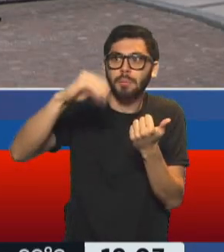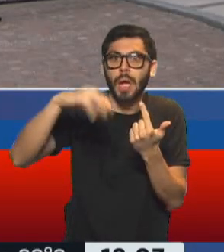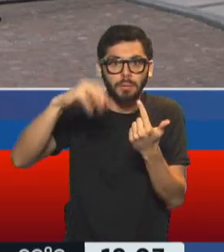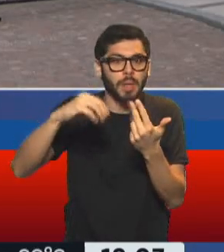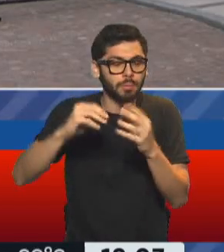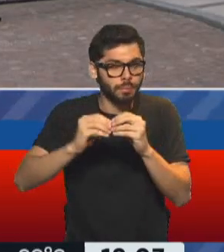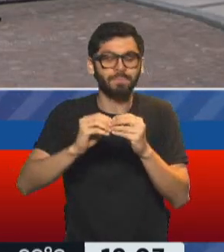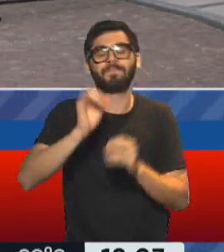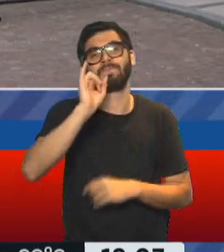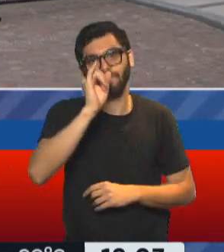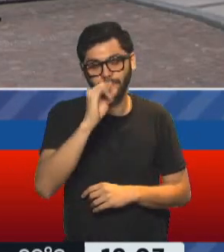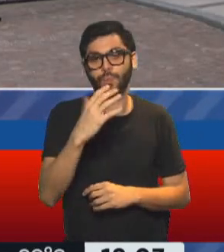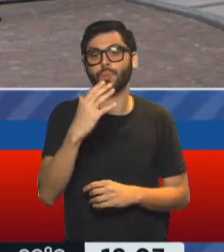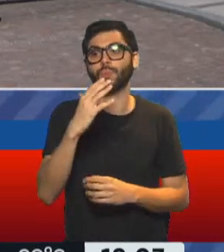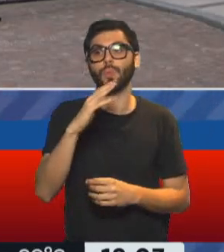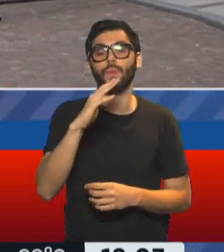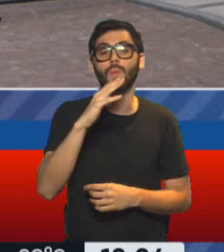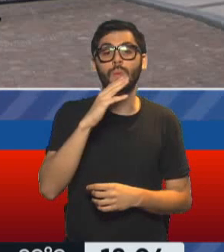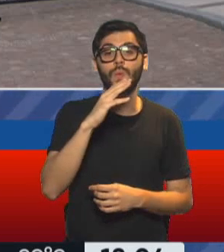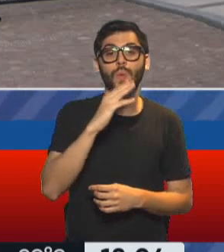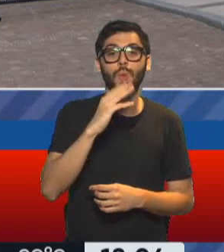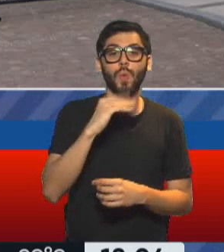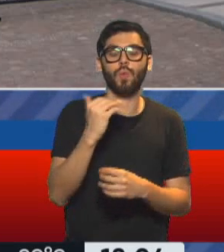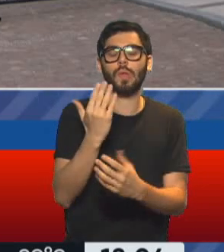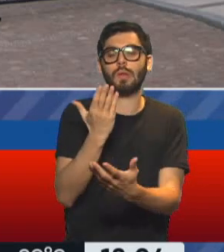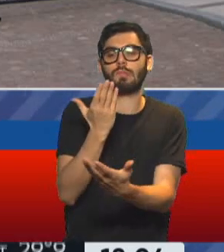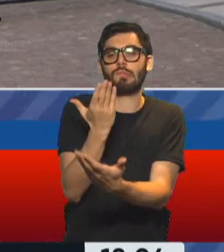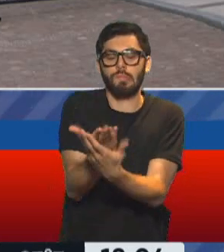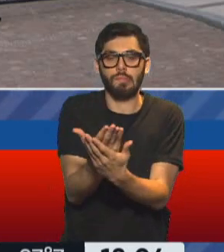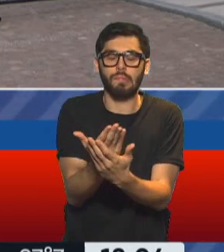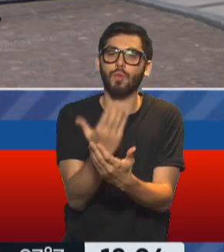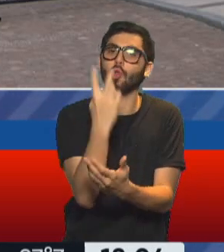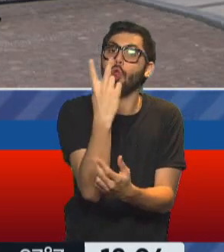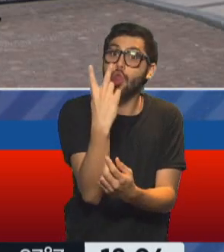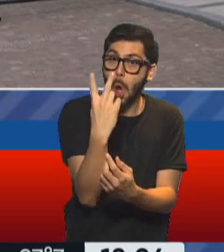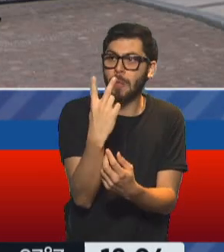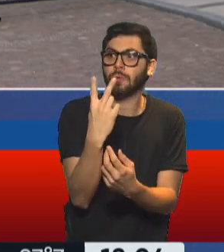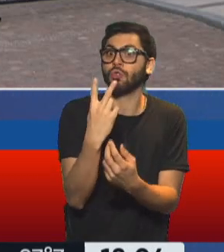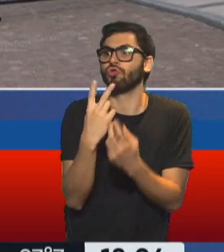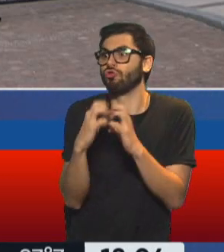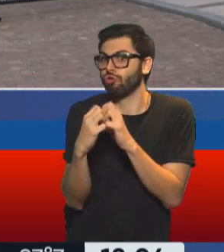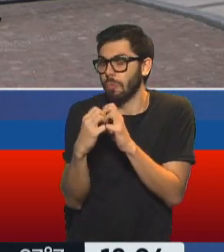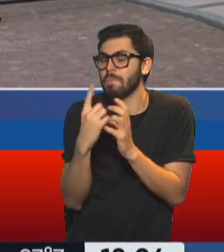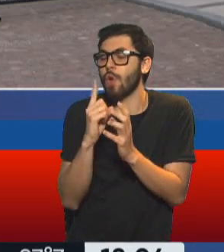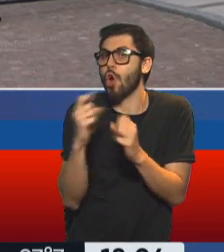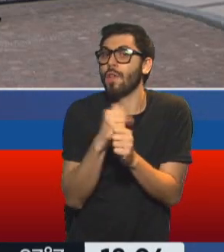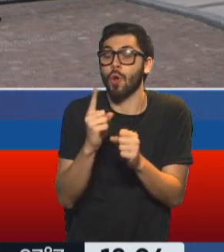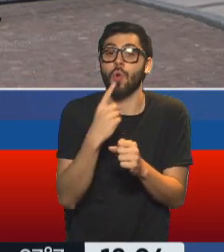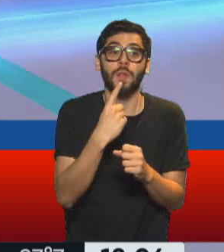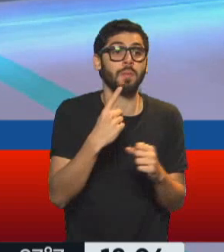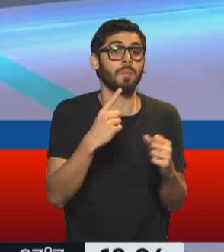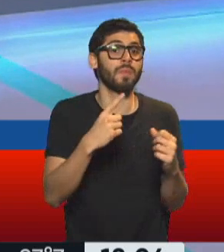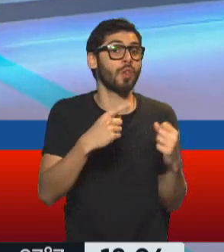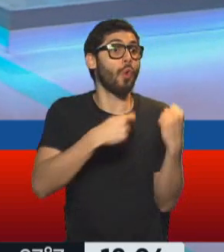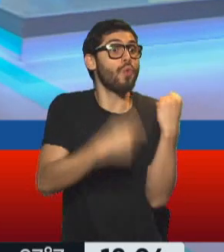Boca presenta dos planteamientos internos que todavía no los definió. Uno, no presentarse al partido